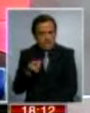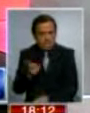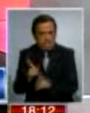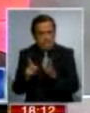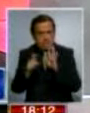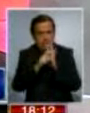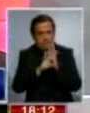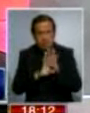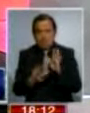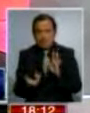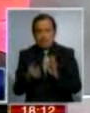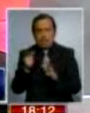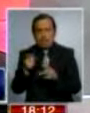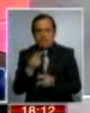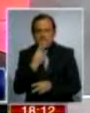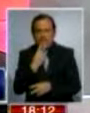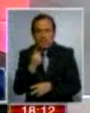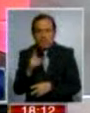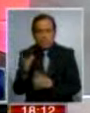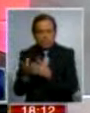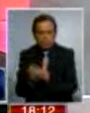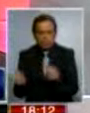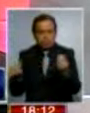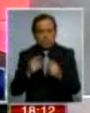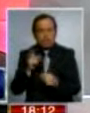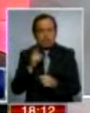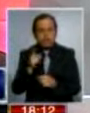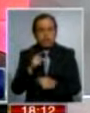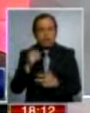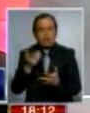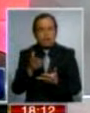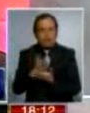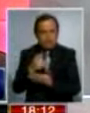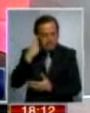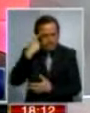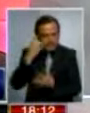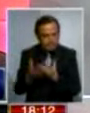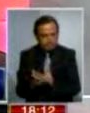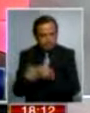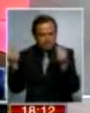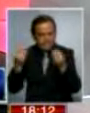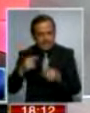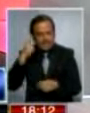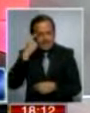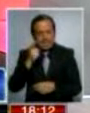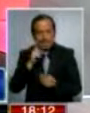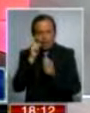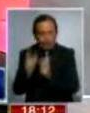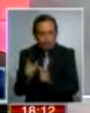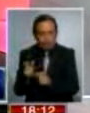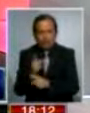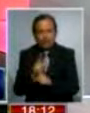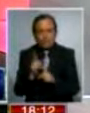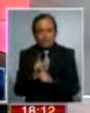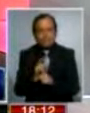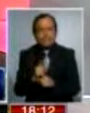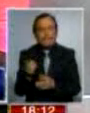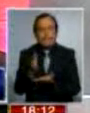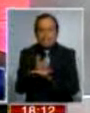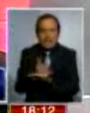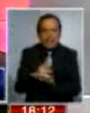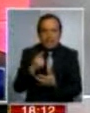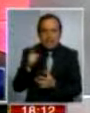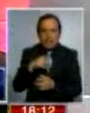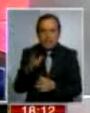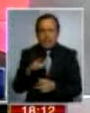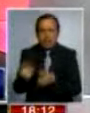vida? Porque lo que ocurre ahí no es una fuga. No es una planificación premeditada para evadir la vigilancia y el control. No es una planificación para